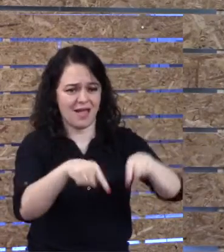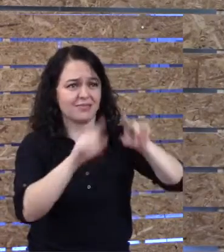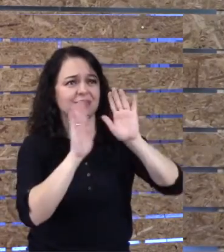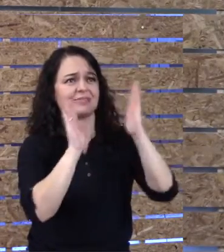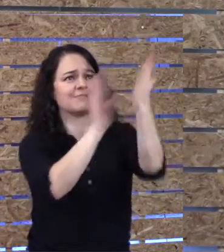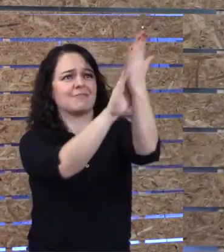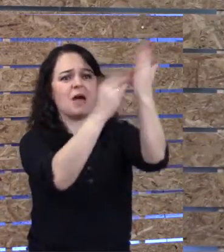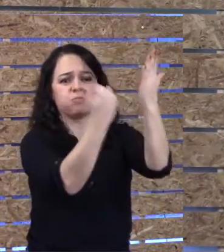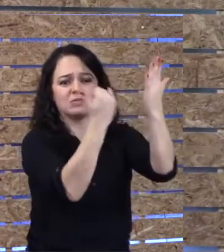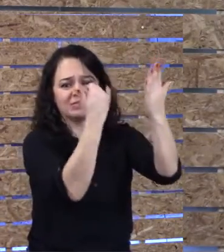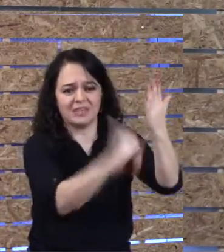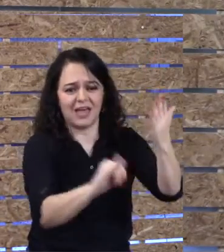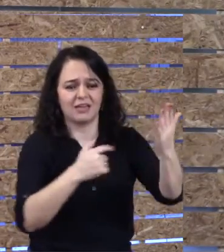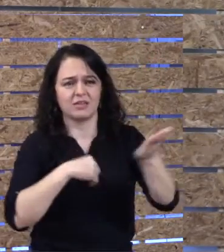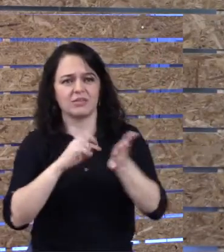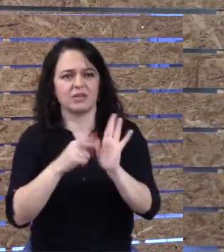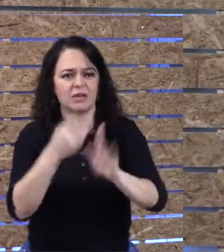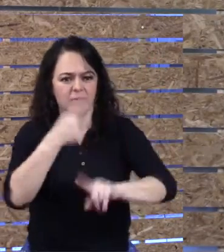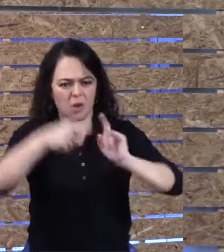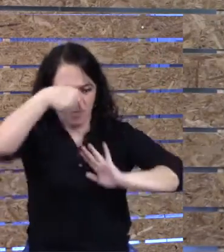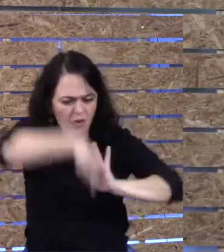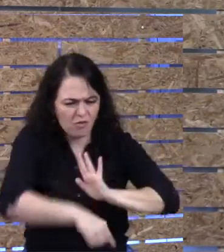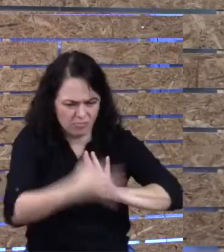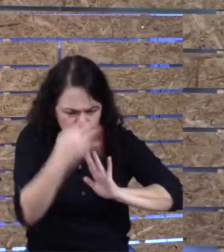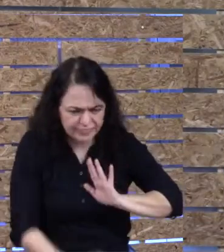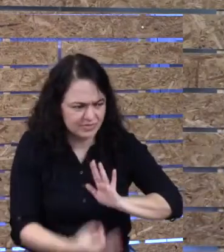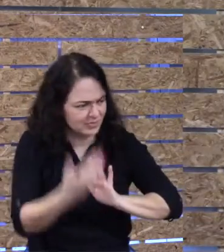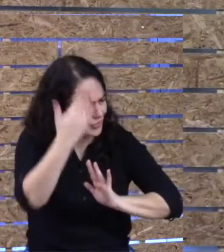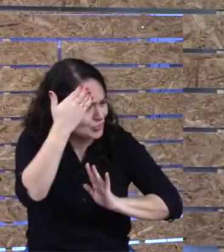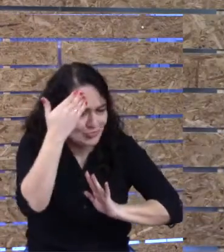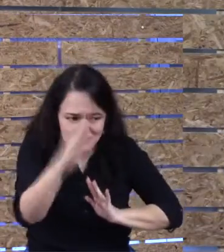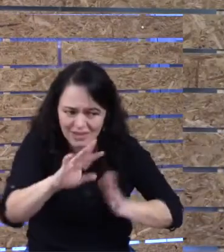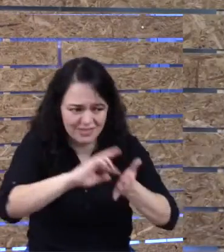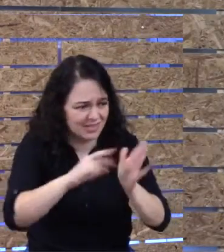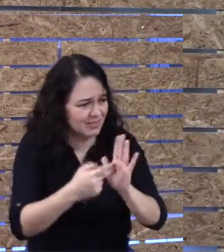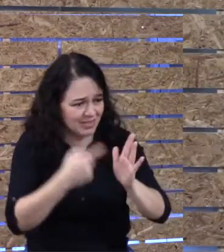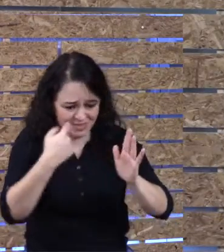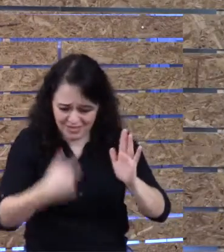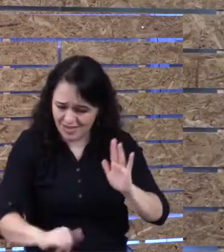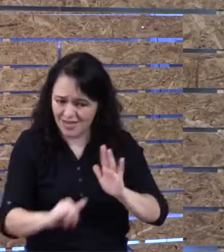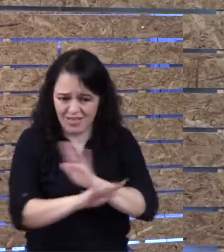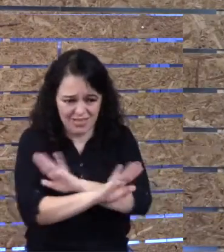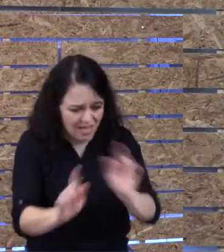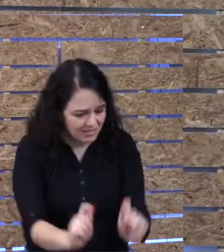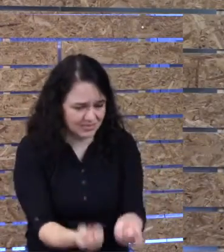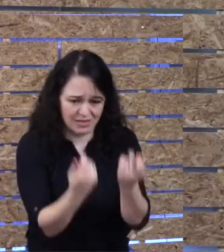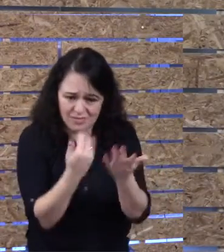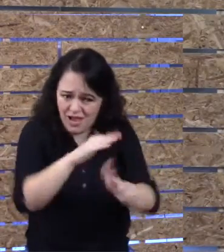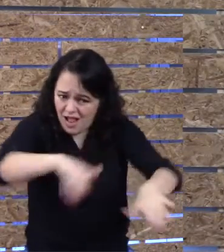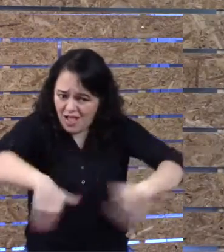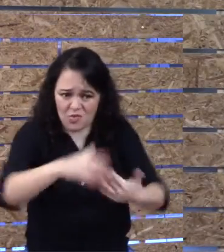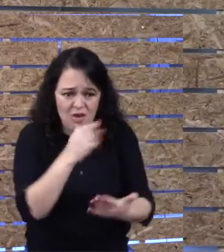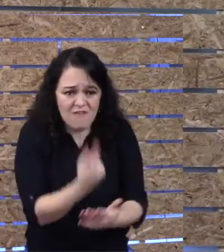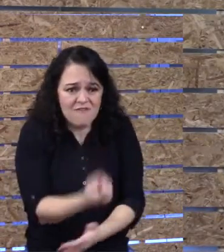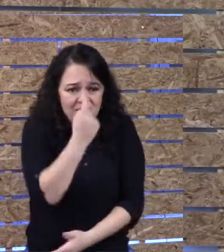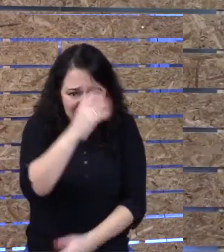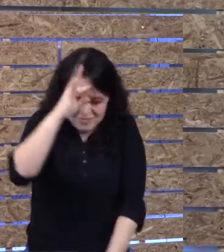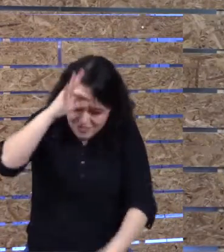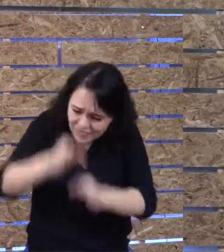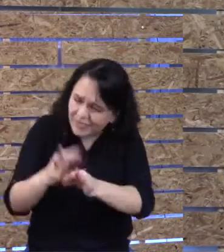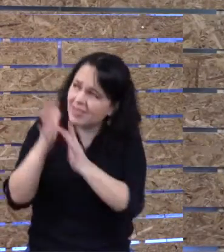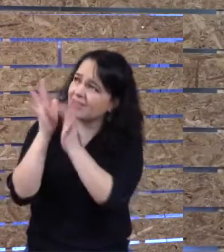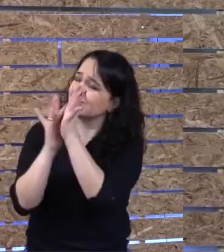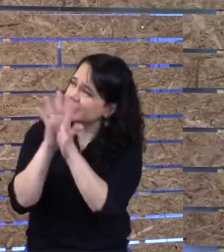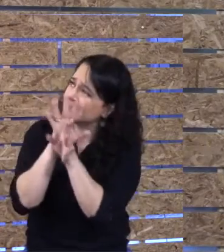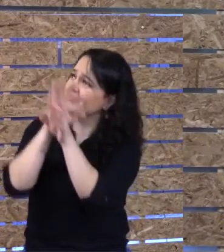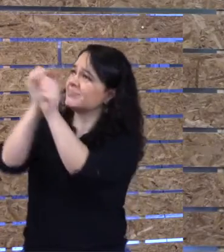sin esperanza, porque no han venido a Cristo en arrepentimiento y fe. Así que para nosotros